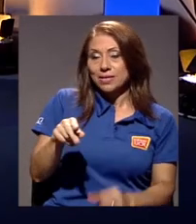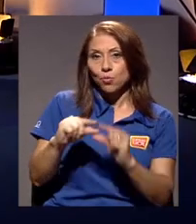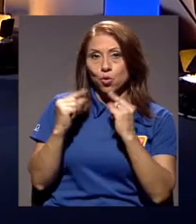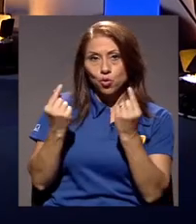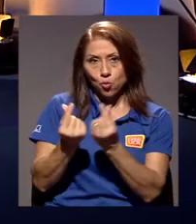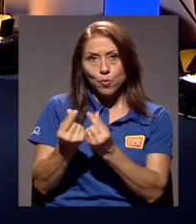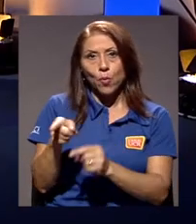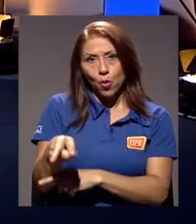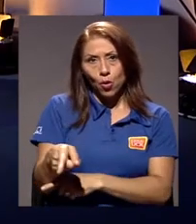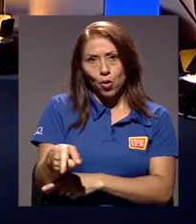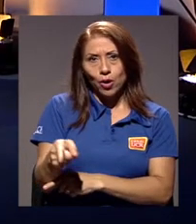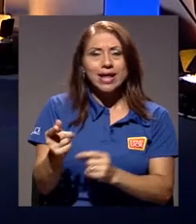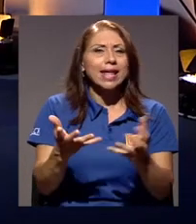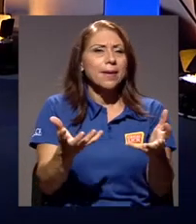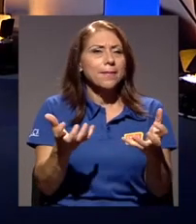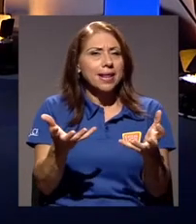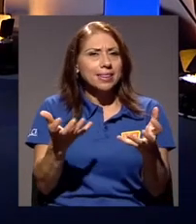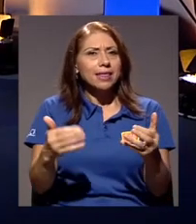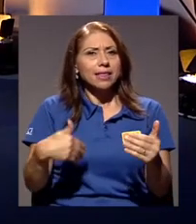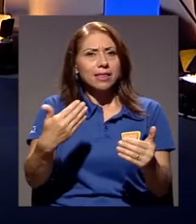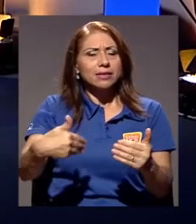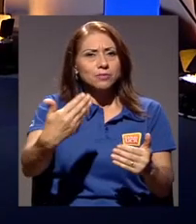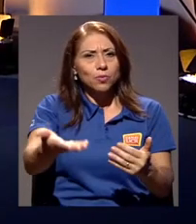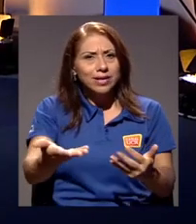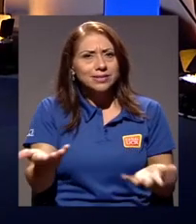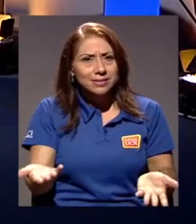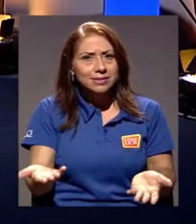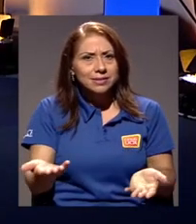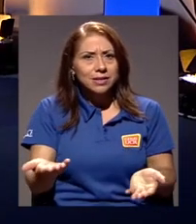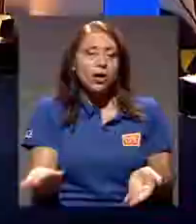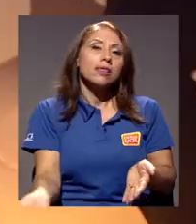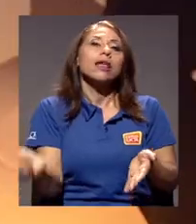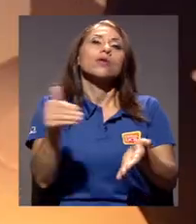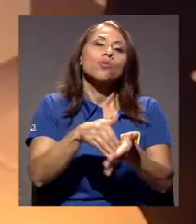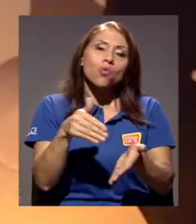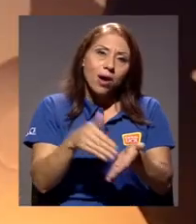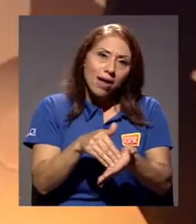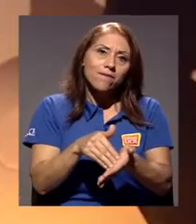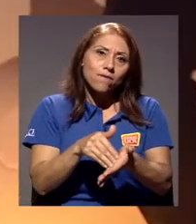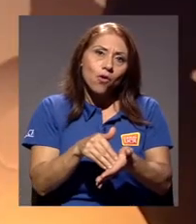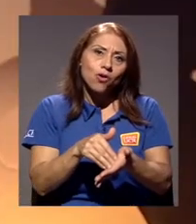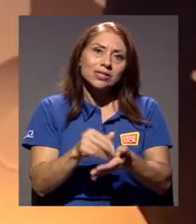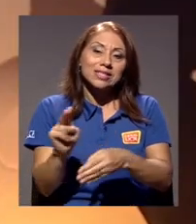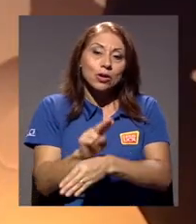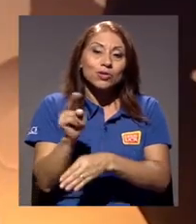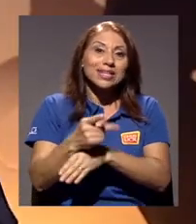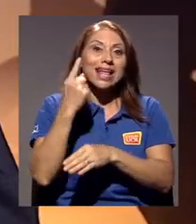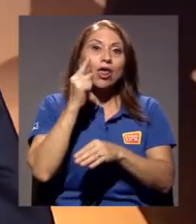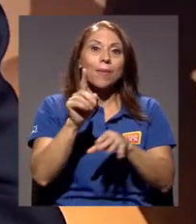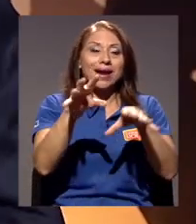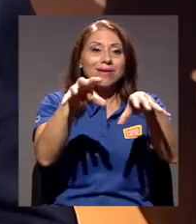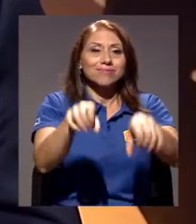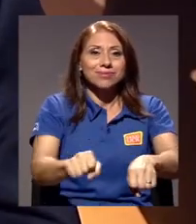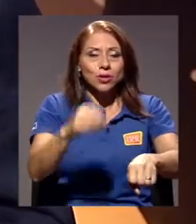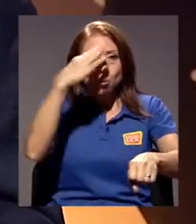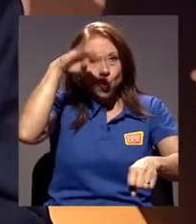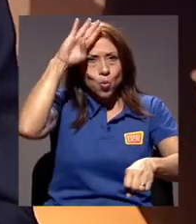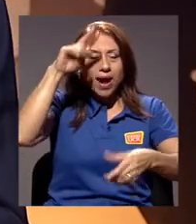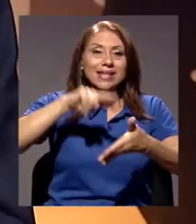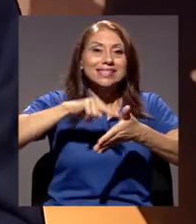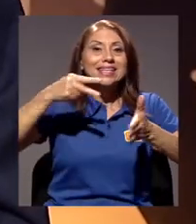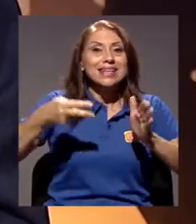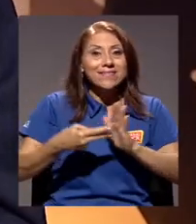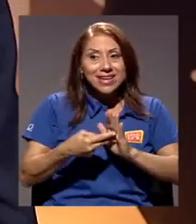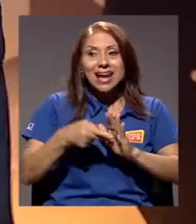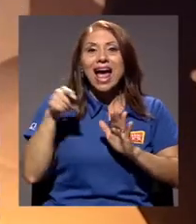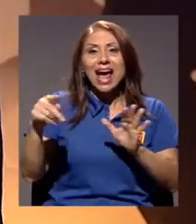mismo grupo que pretende después ser utilizado de nuevo con respecto a cuba es decir que hay un nexo